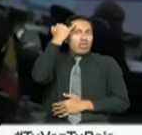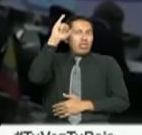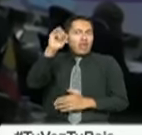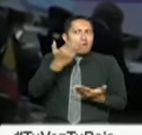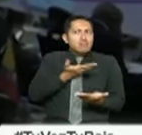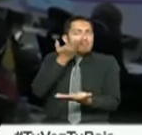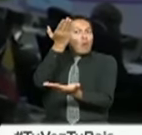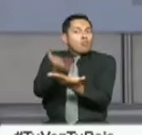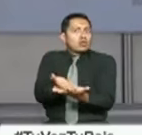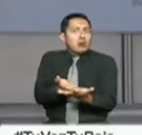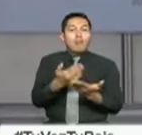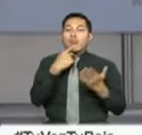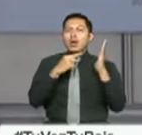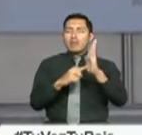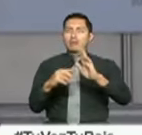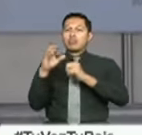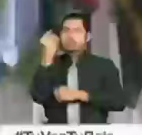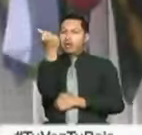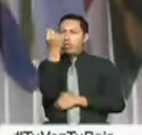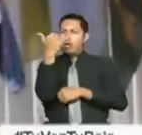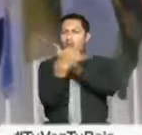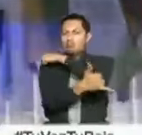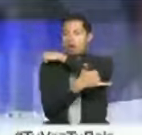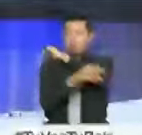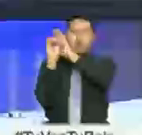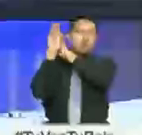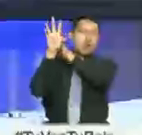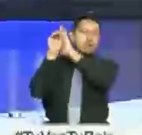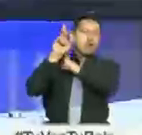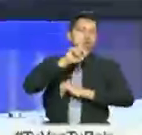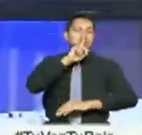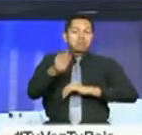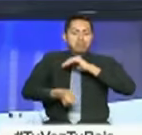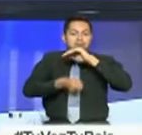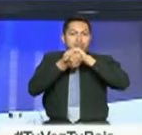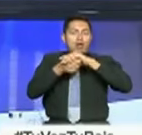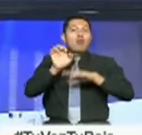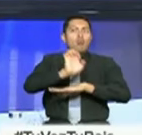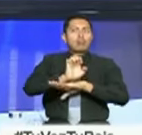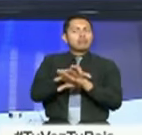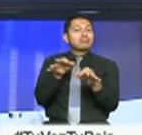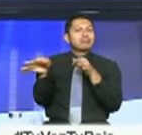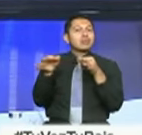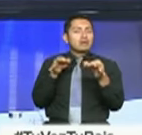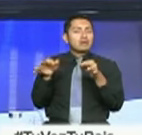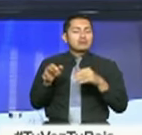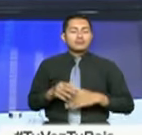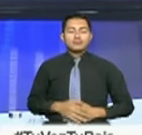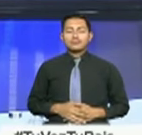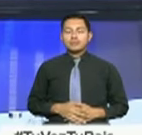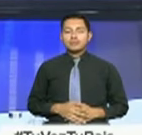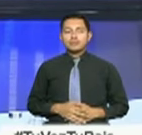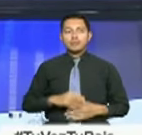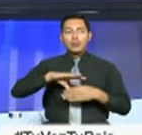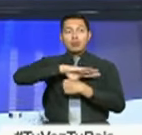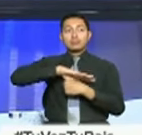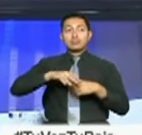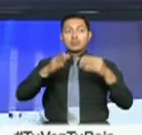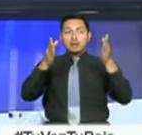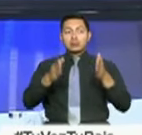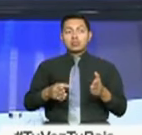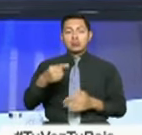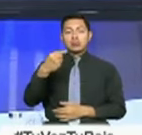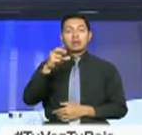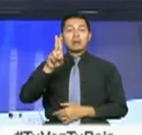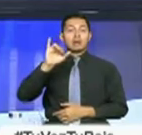fiscales. Cristina Pavón, Noticiero Ciudadano. El canciller Guillaume Long destacó que la cumbre del Movimiento de